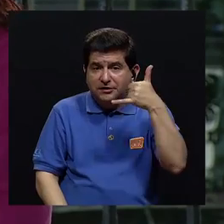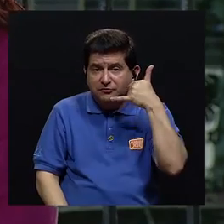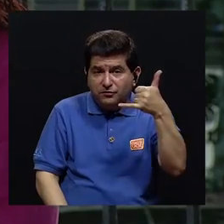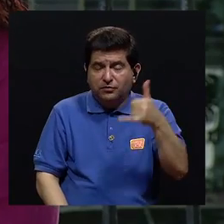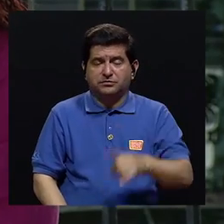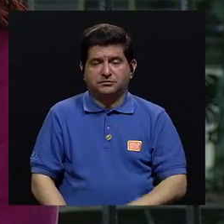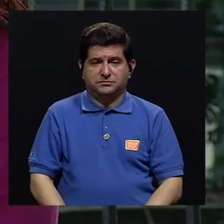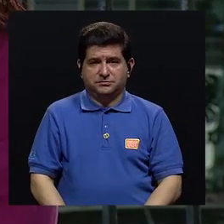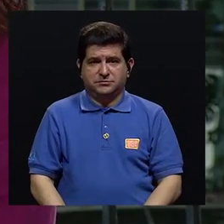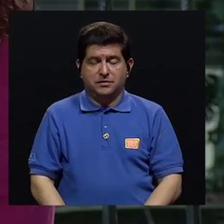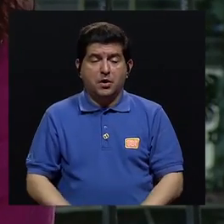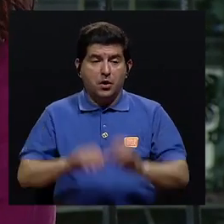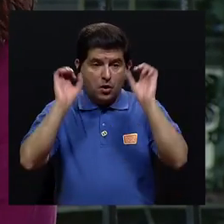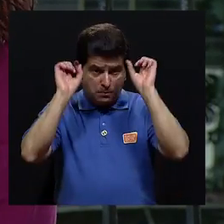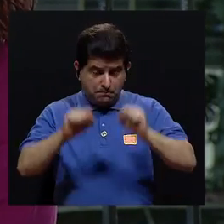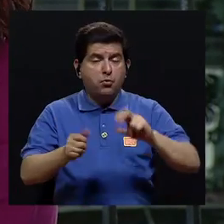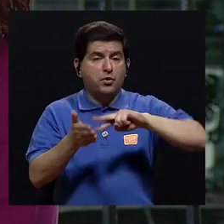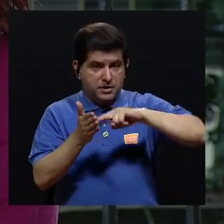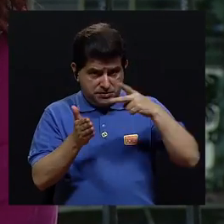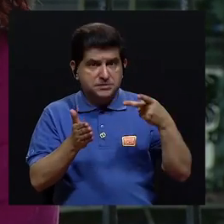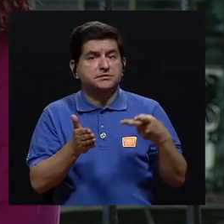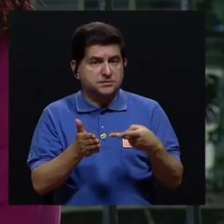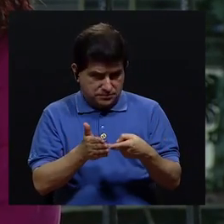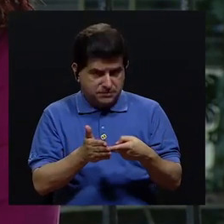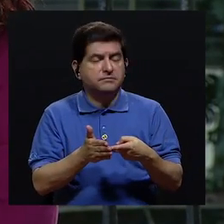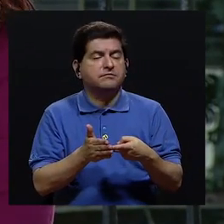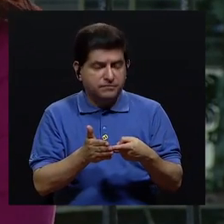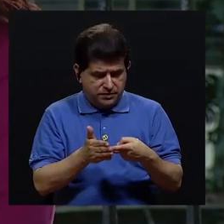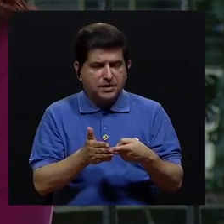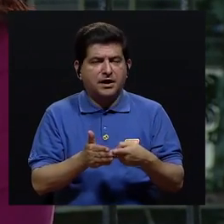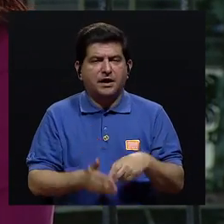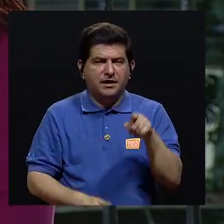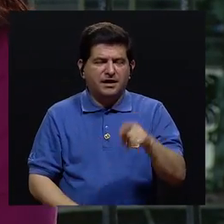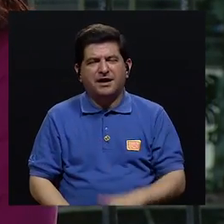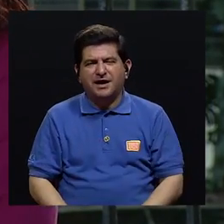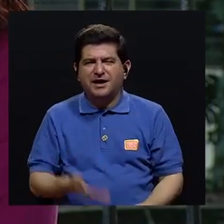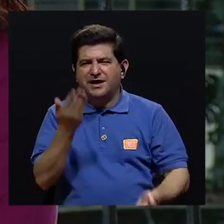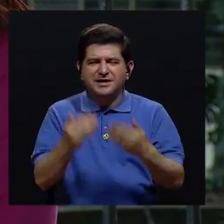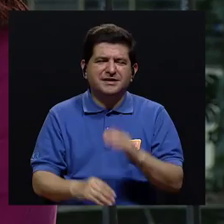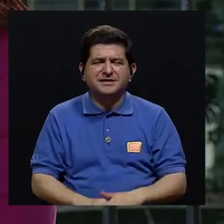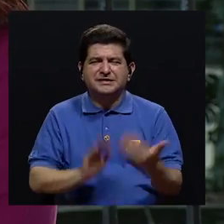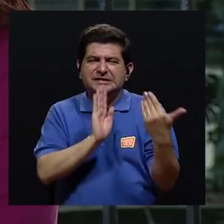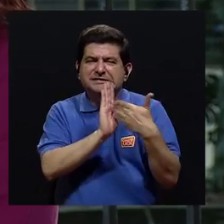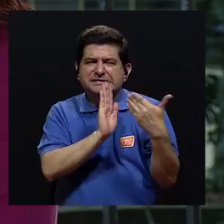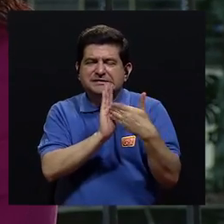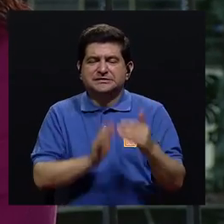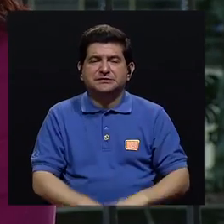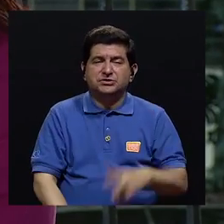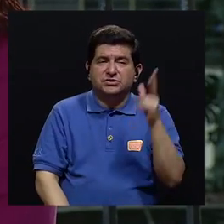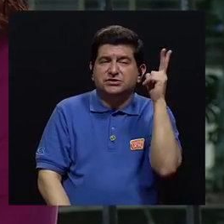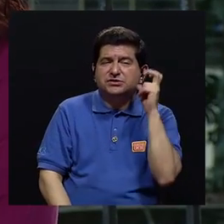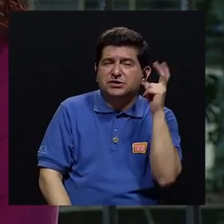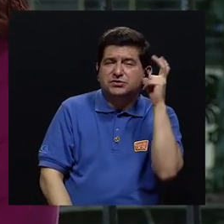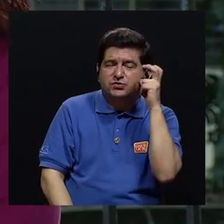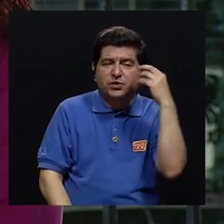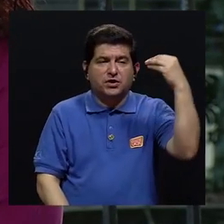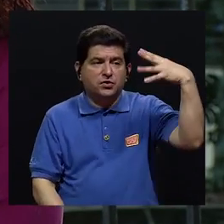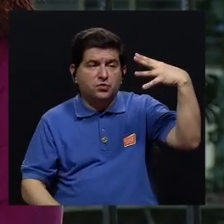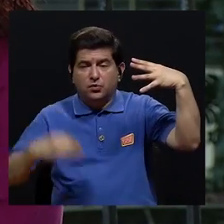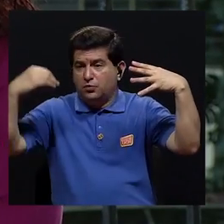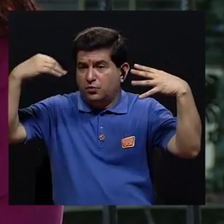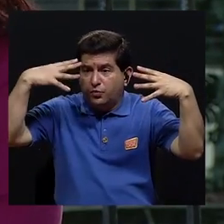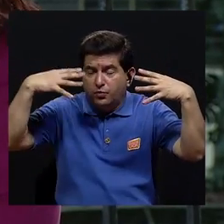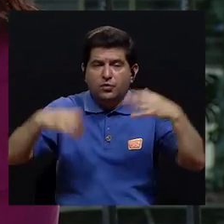esté periódicamente sonando, nos puede generar cierta distorsión. Entonces podemos tener ruido,